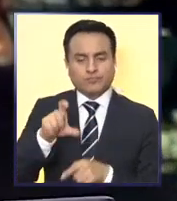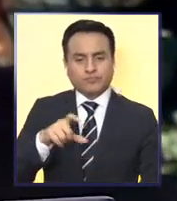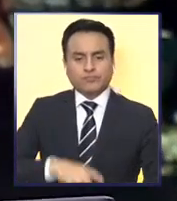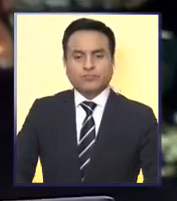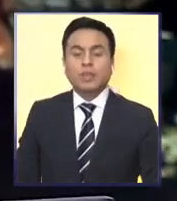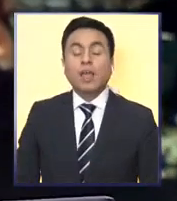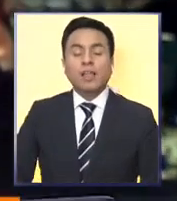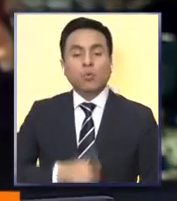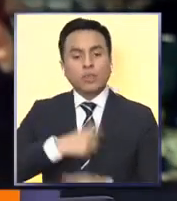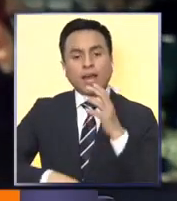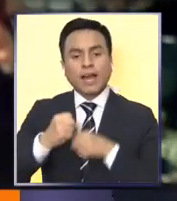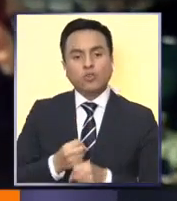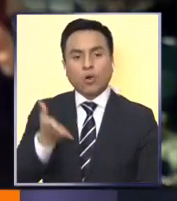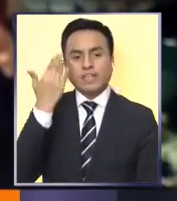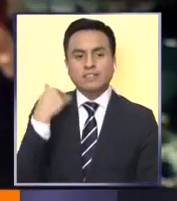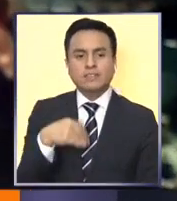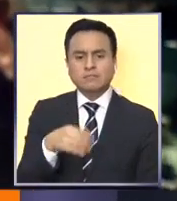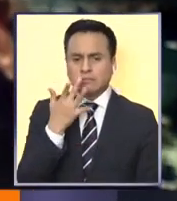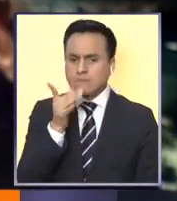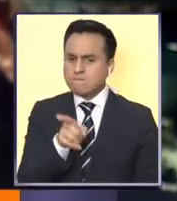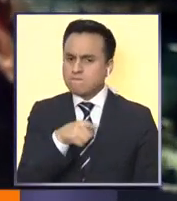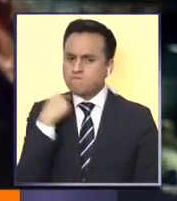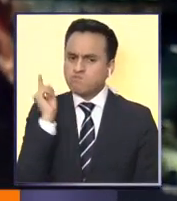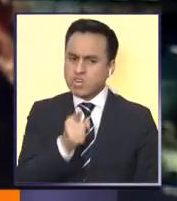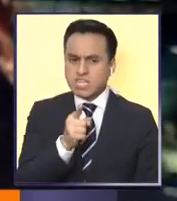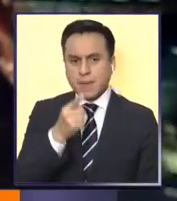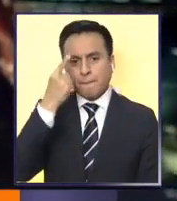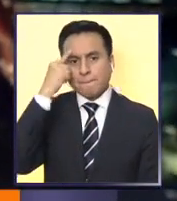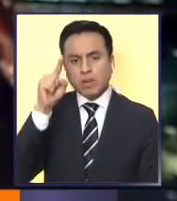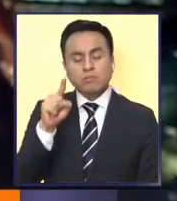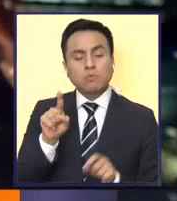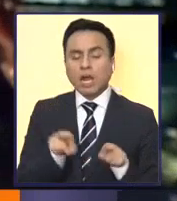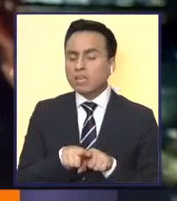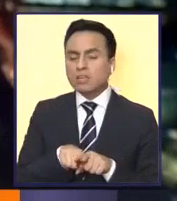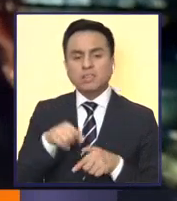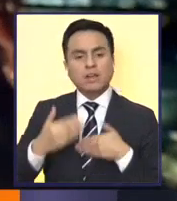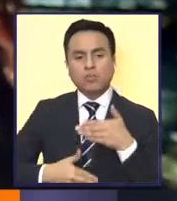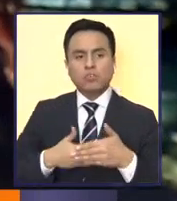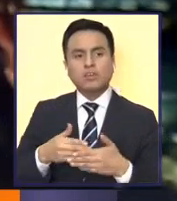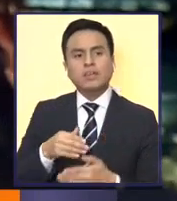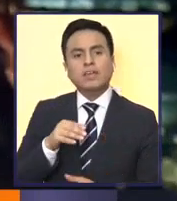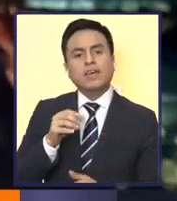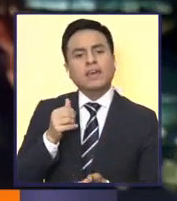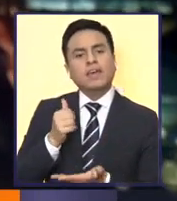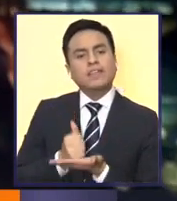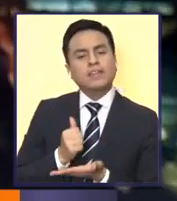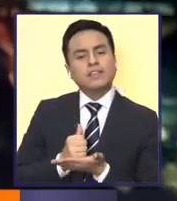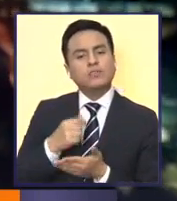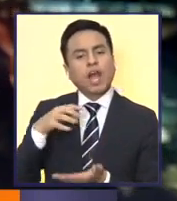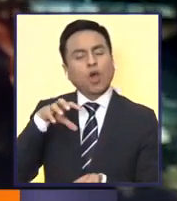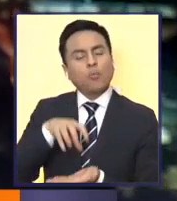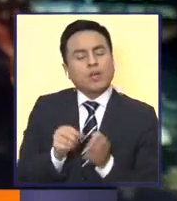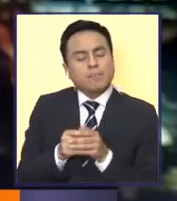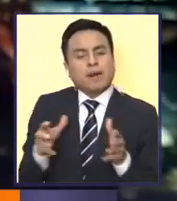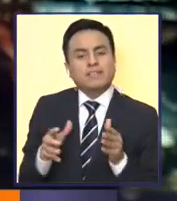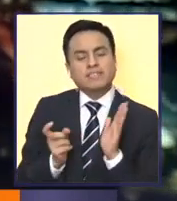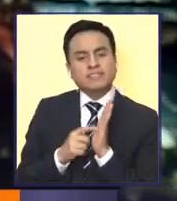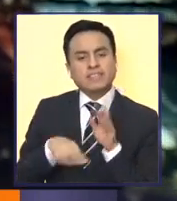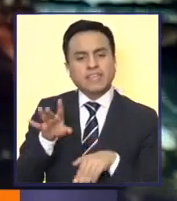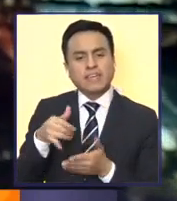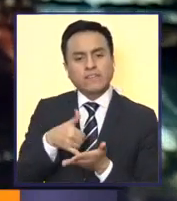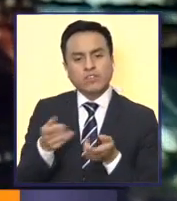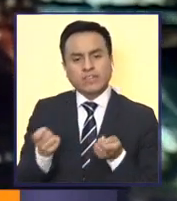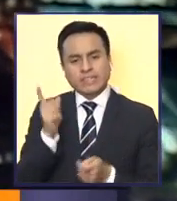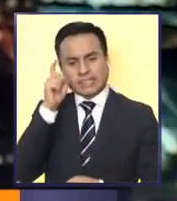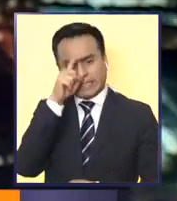Hace un año fue amenazada de muerte, pero eso no ha detenido su labor como edil de una de las comunas con mayores índices de vulnerabilidad